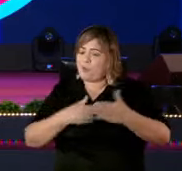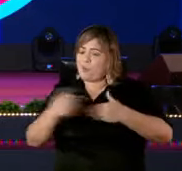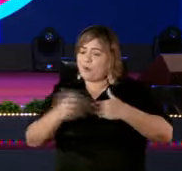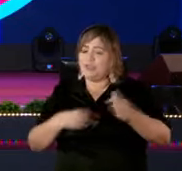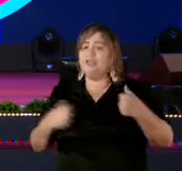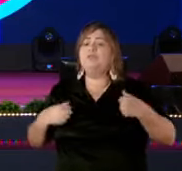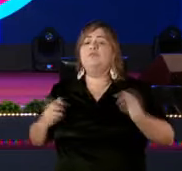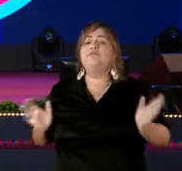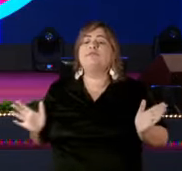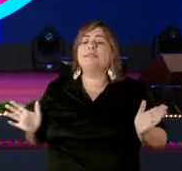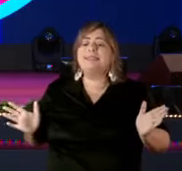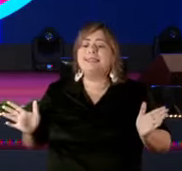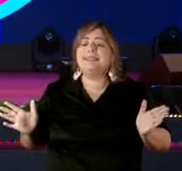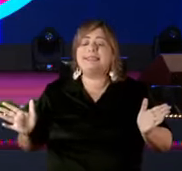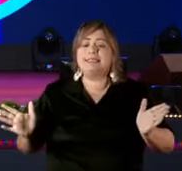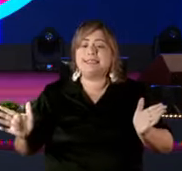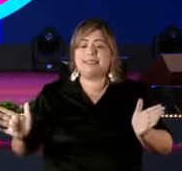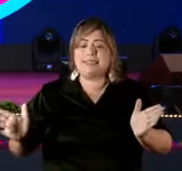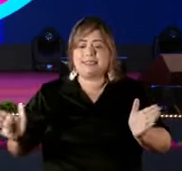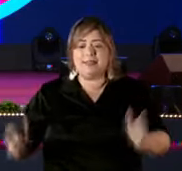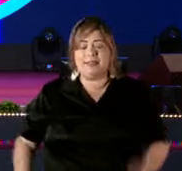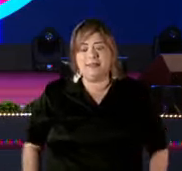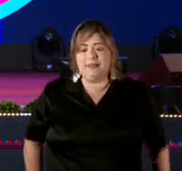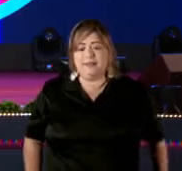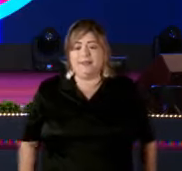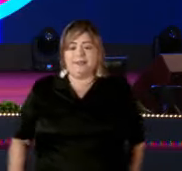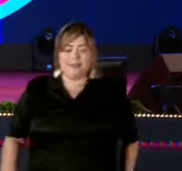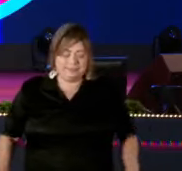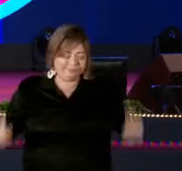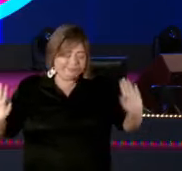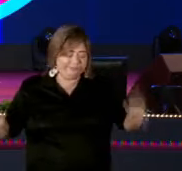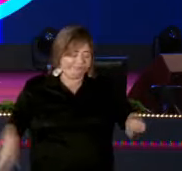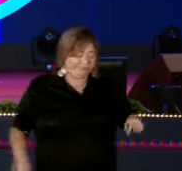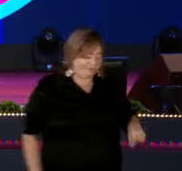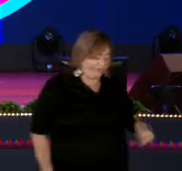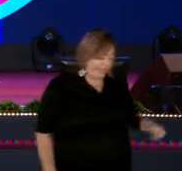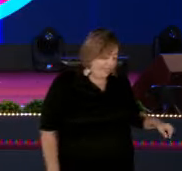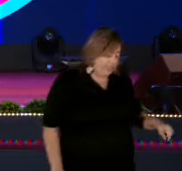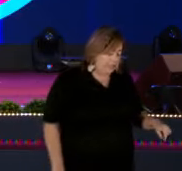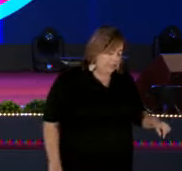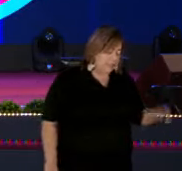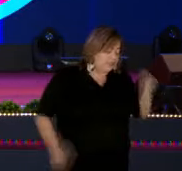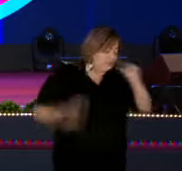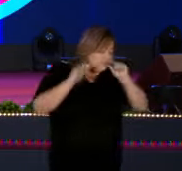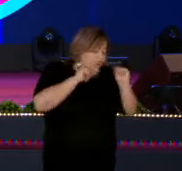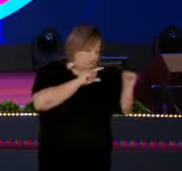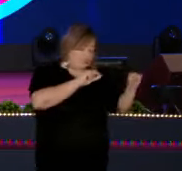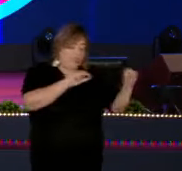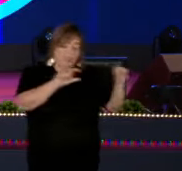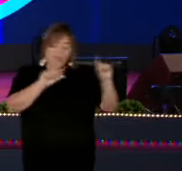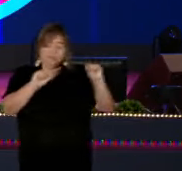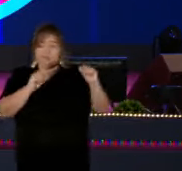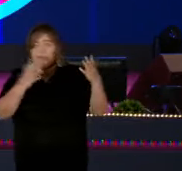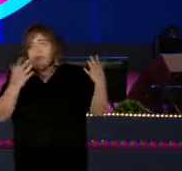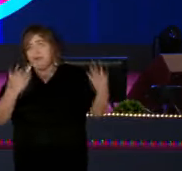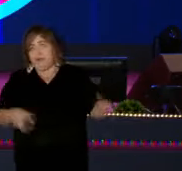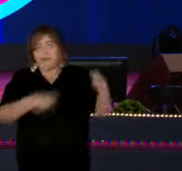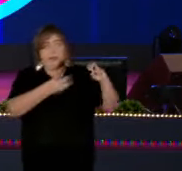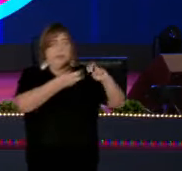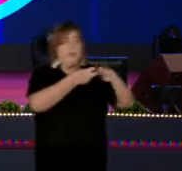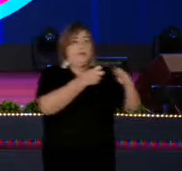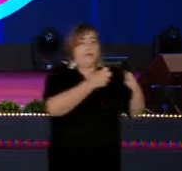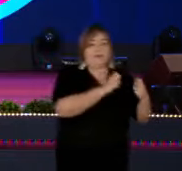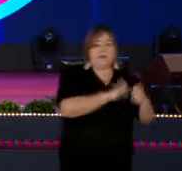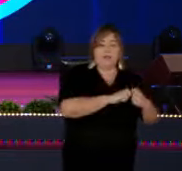Vienen luchas, vienen habladurías, vienen tonterías. tu familia se te revela.